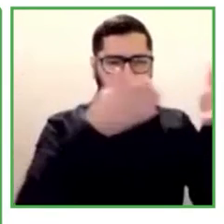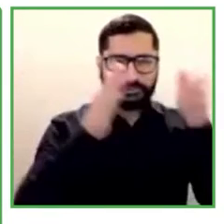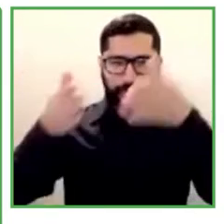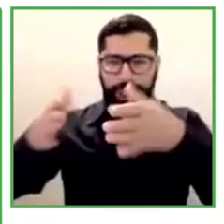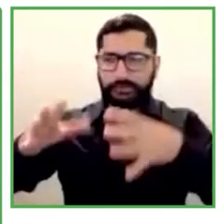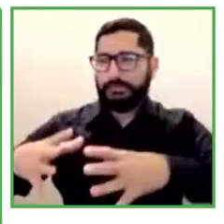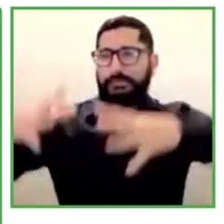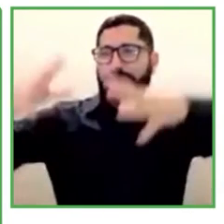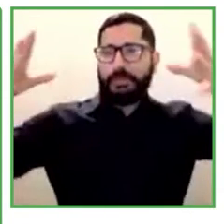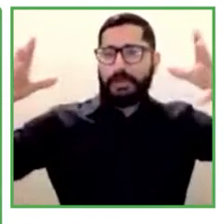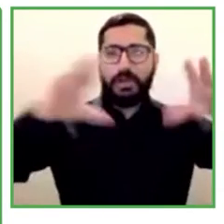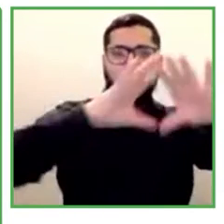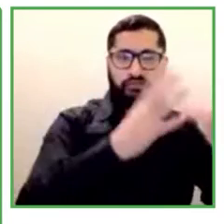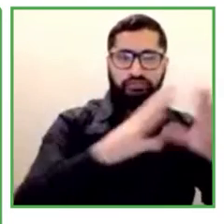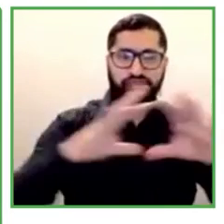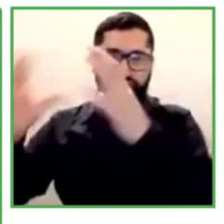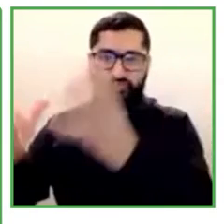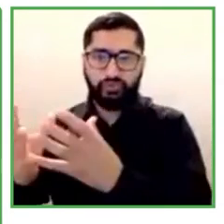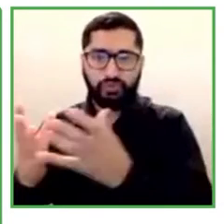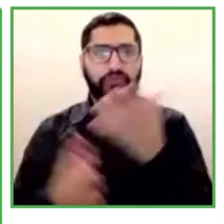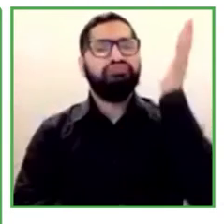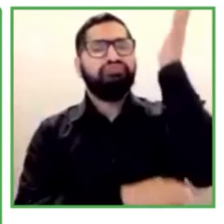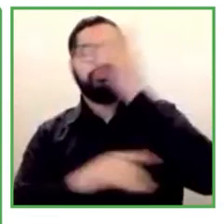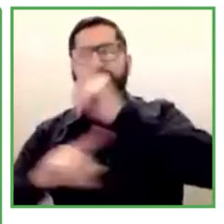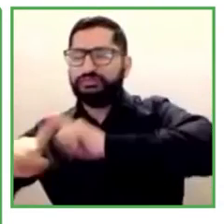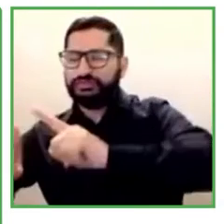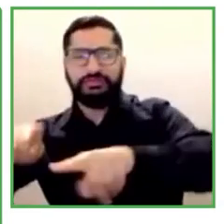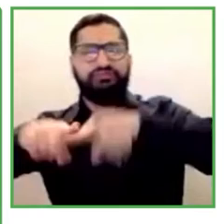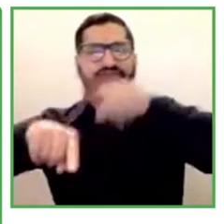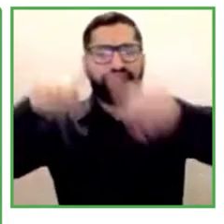multilingüe. Vamos a estar utilizando inglés, español